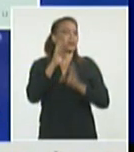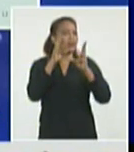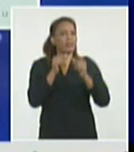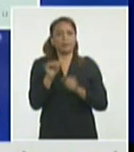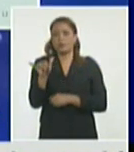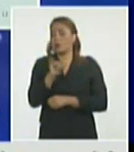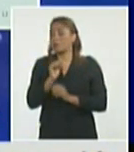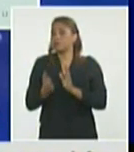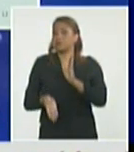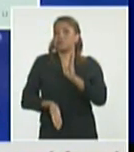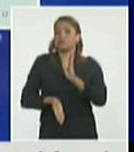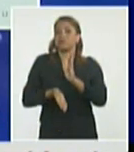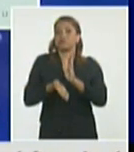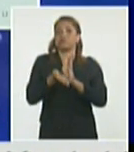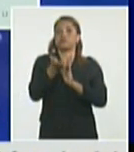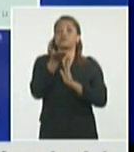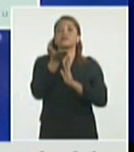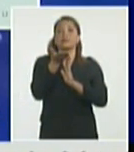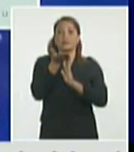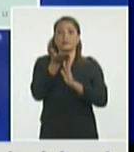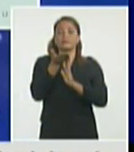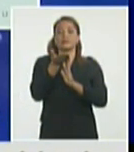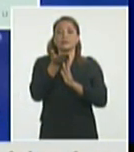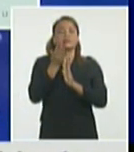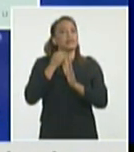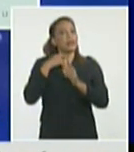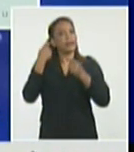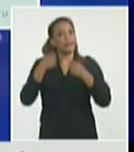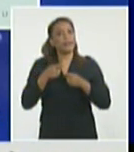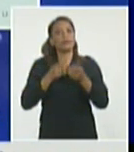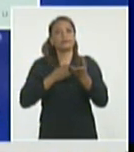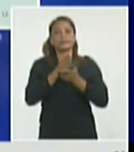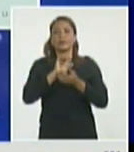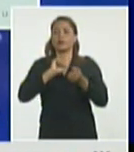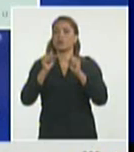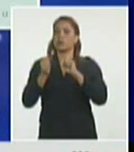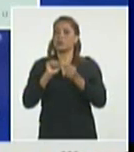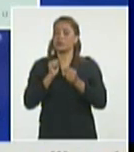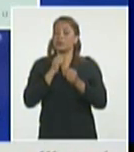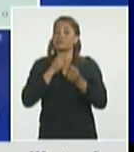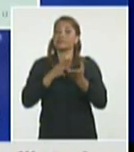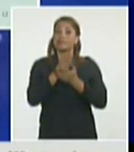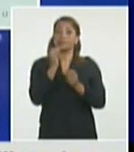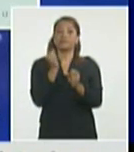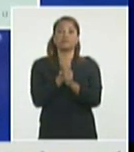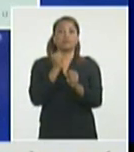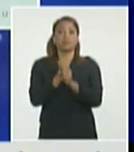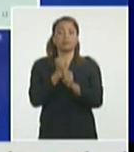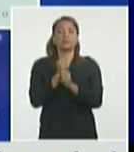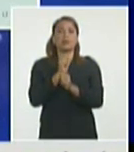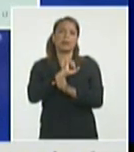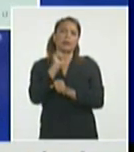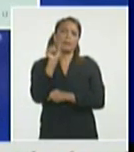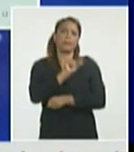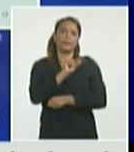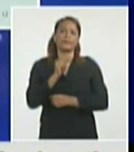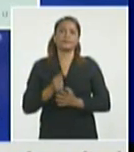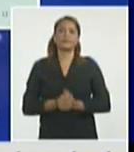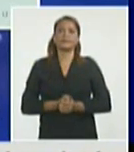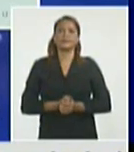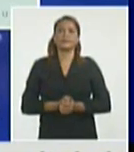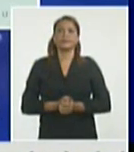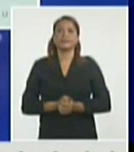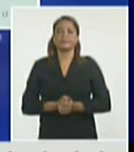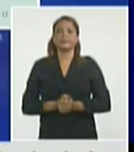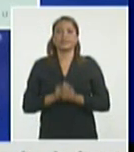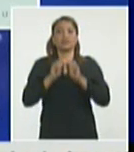todavía muy superior. Se tiene que seguir trabajando como están trabajando para lograr que esto se revierta.